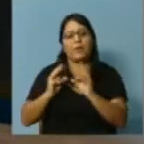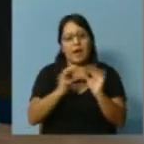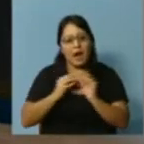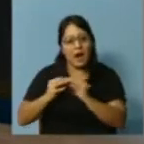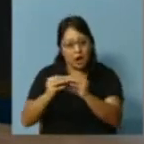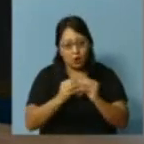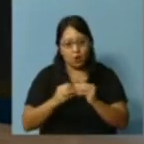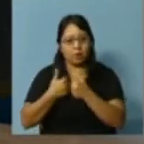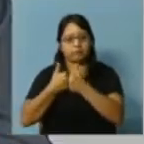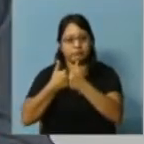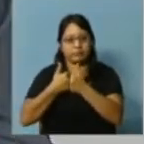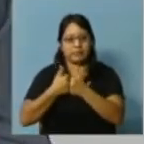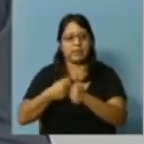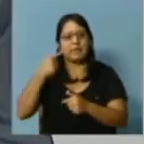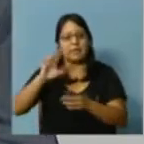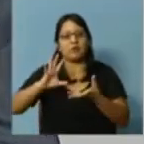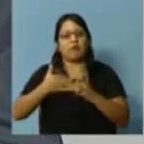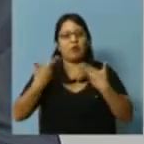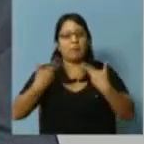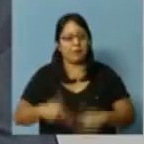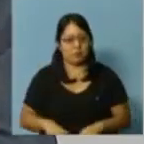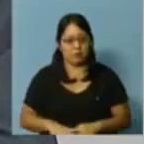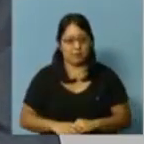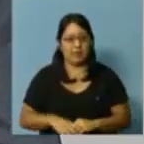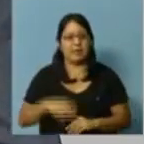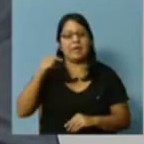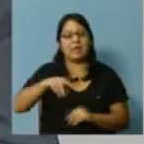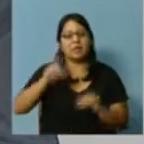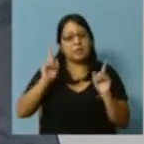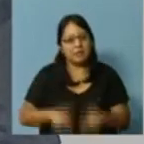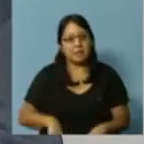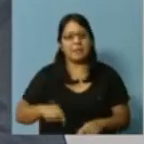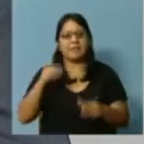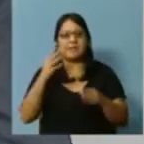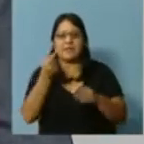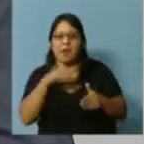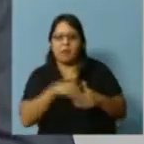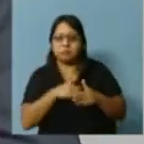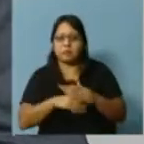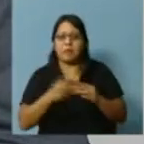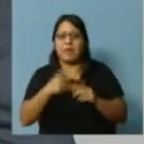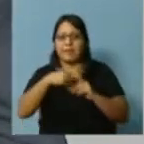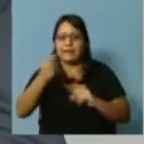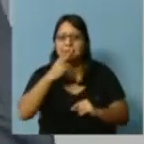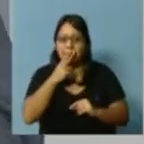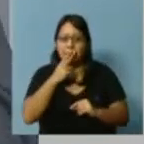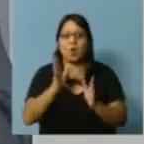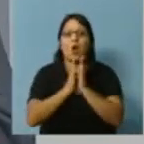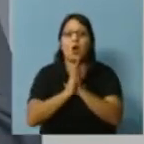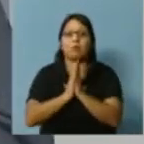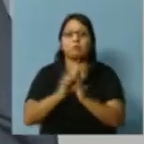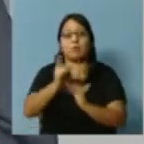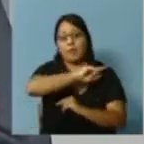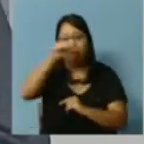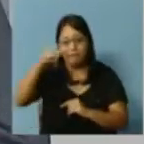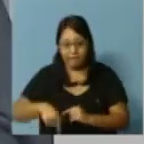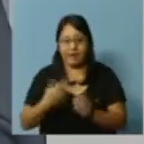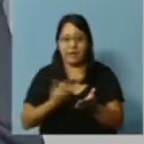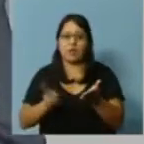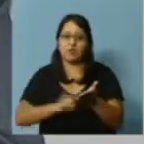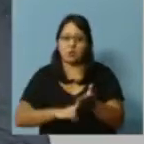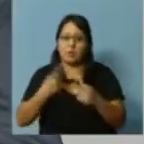la normalización que está llevando a cabo del fondo especial del tabaco y luego esperamos nuevamente si hay novedades